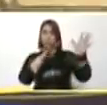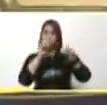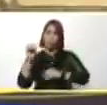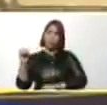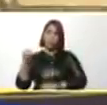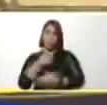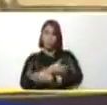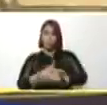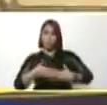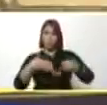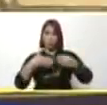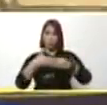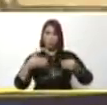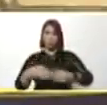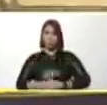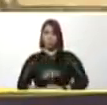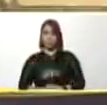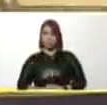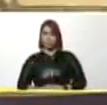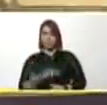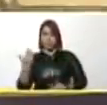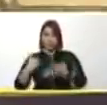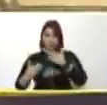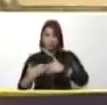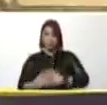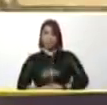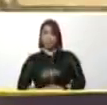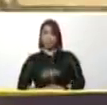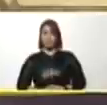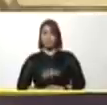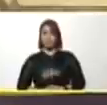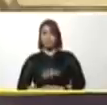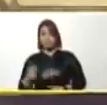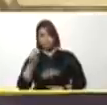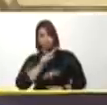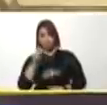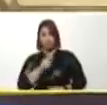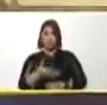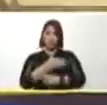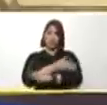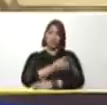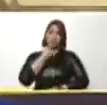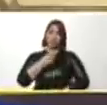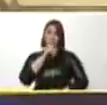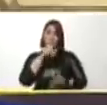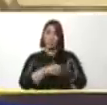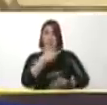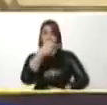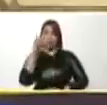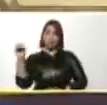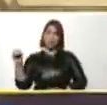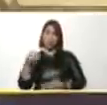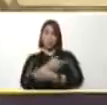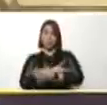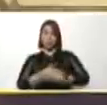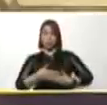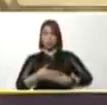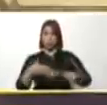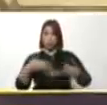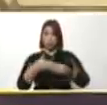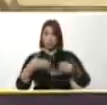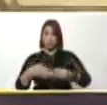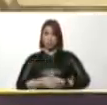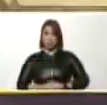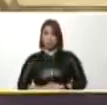1.900 millones de dólares. Anteriormente, meses antes, habían declarado 1.300 millones.